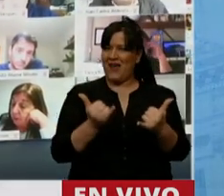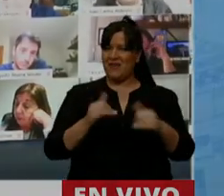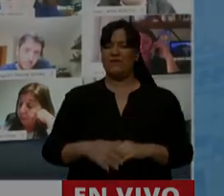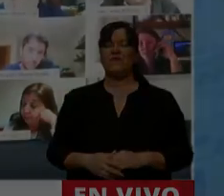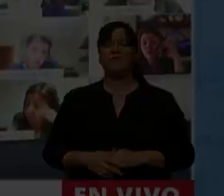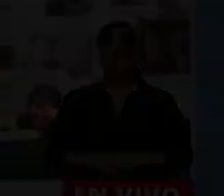¡Gracias!